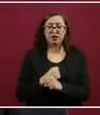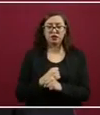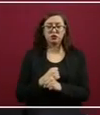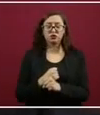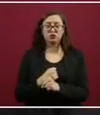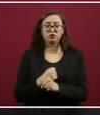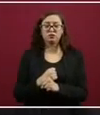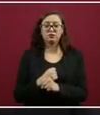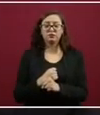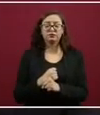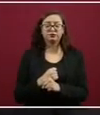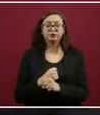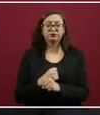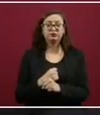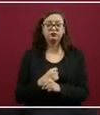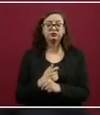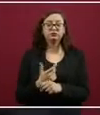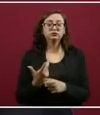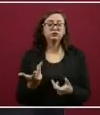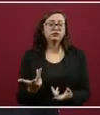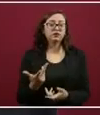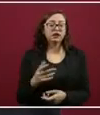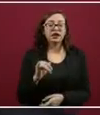el seguro compró